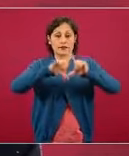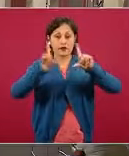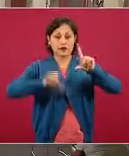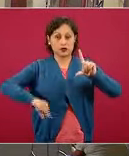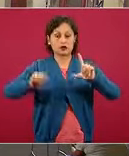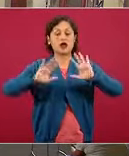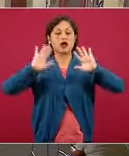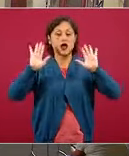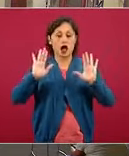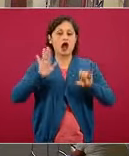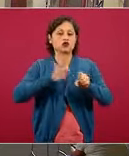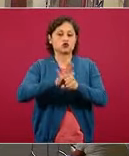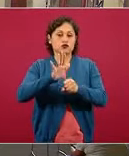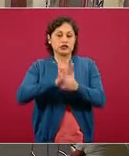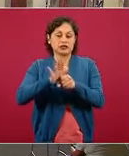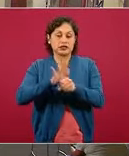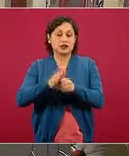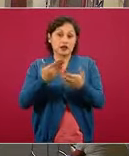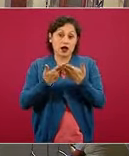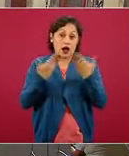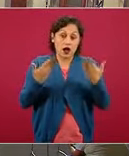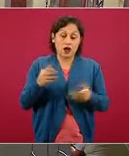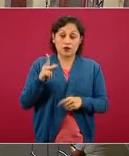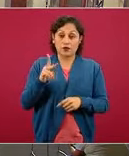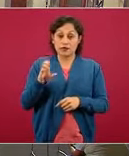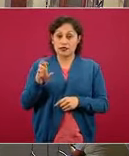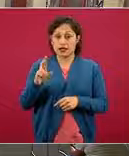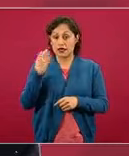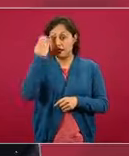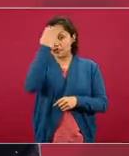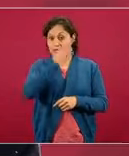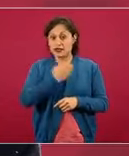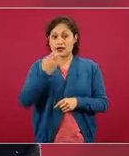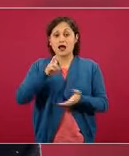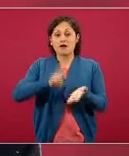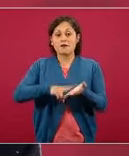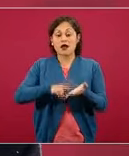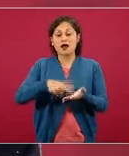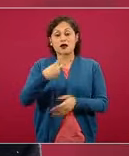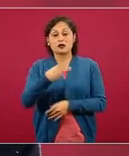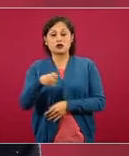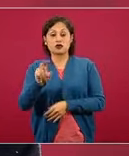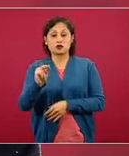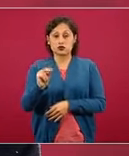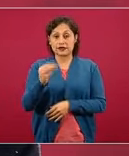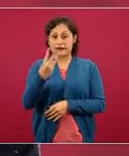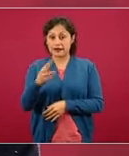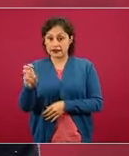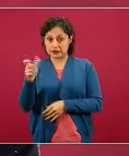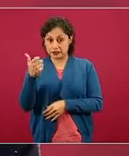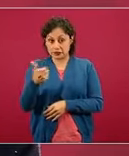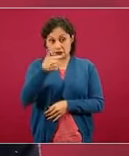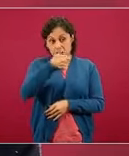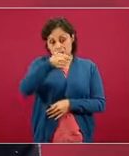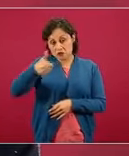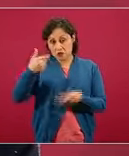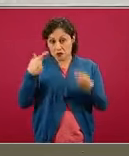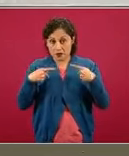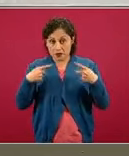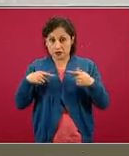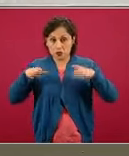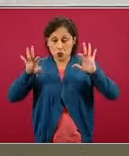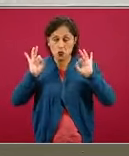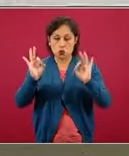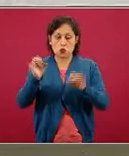y eso nos permite en el día de hoy que una prueba PCR nos cuesta entre 280, 300 pesos por persona, lo cual es un muy